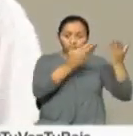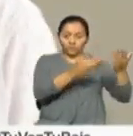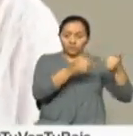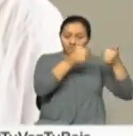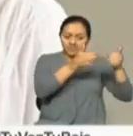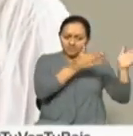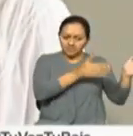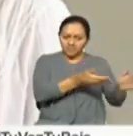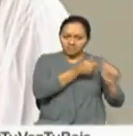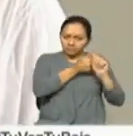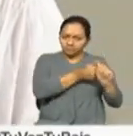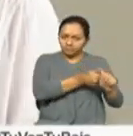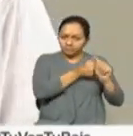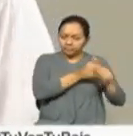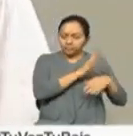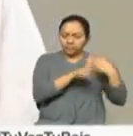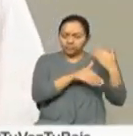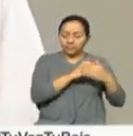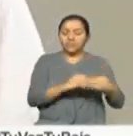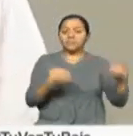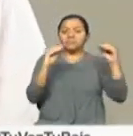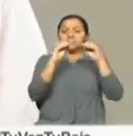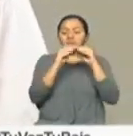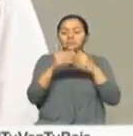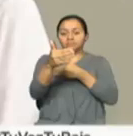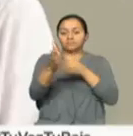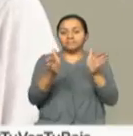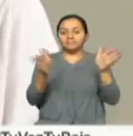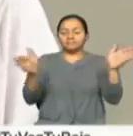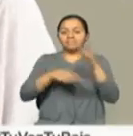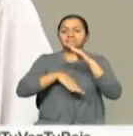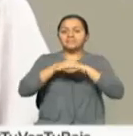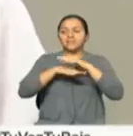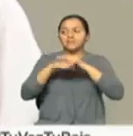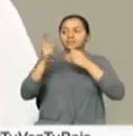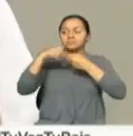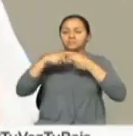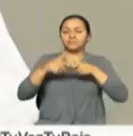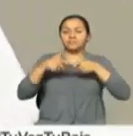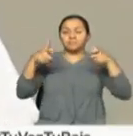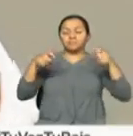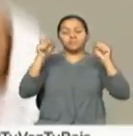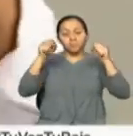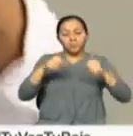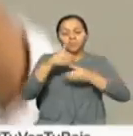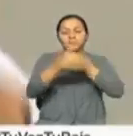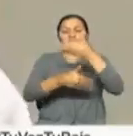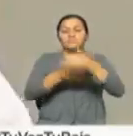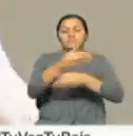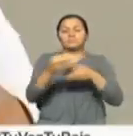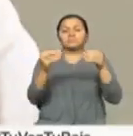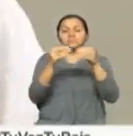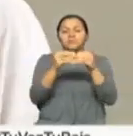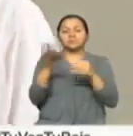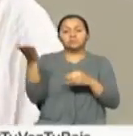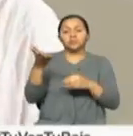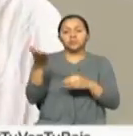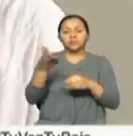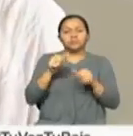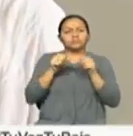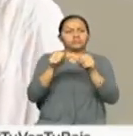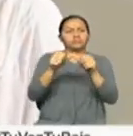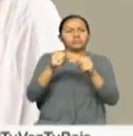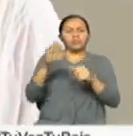adecuado seguimiento, pero también un tamaño mínimo para que permita tener planta docente